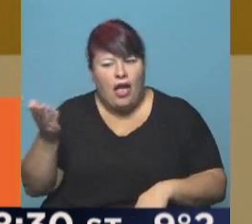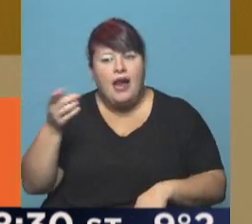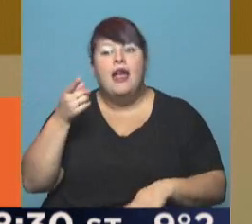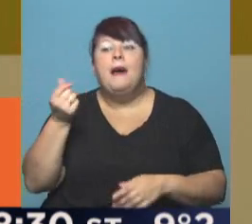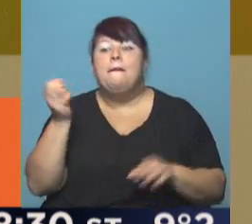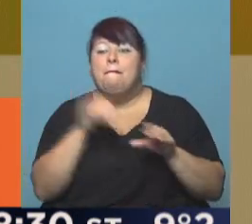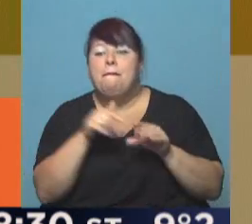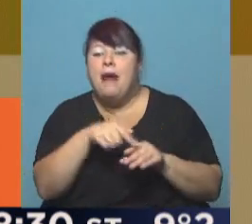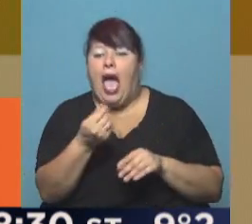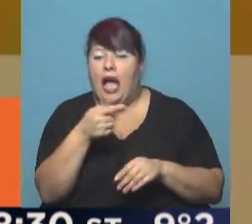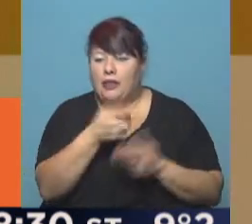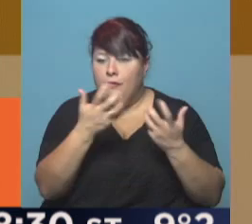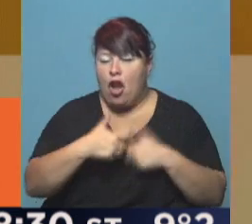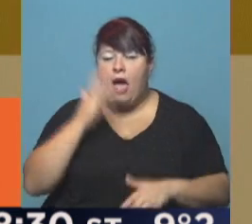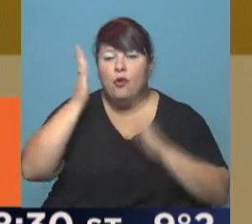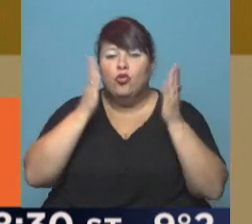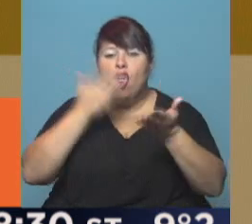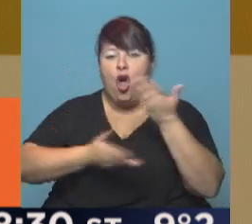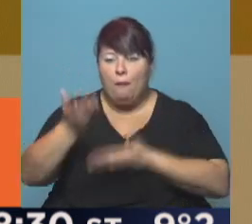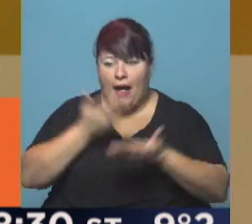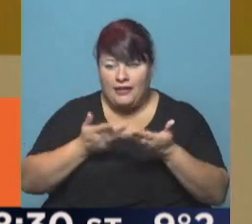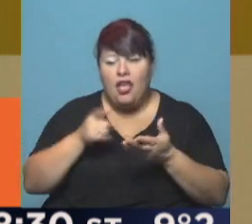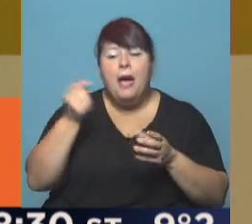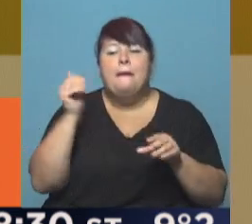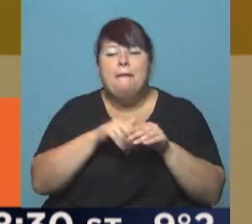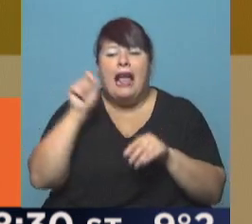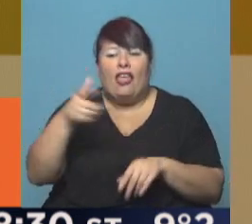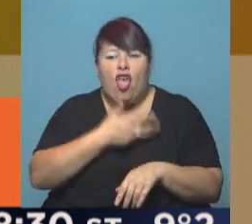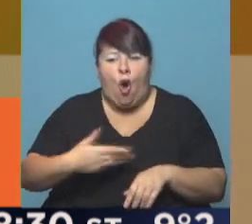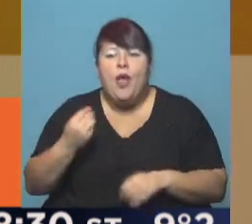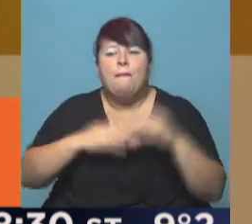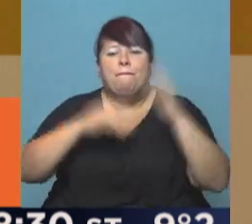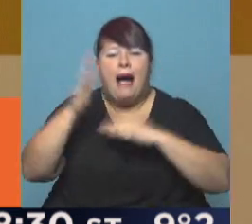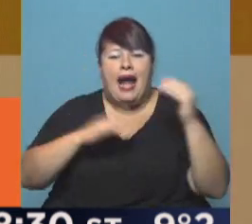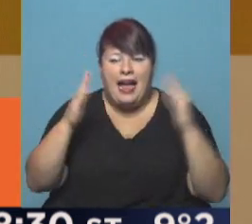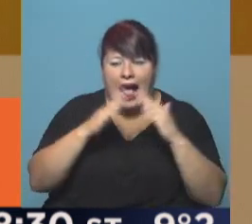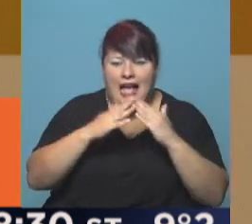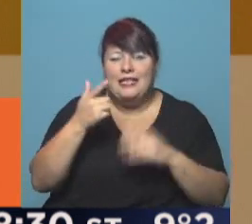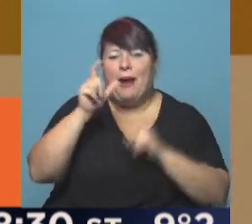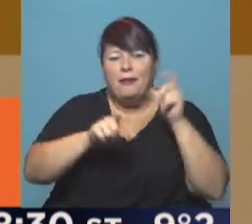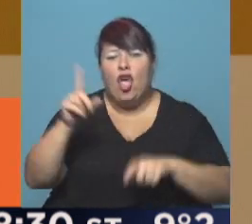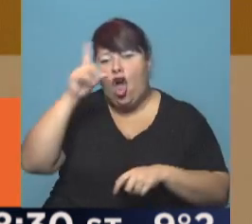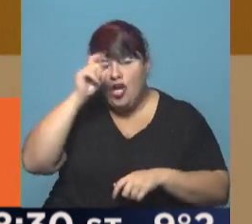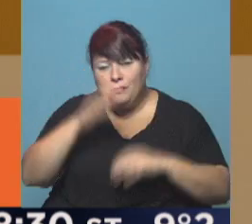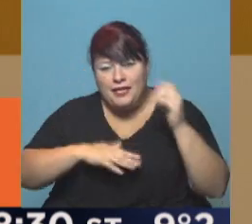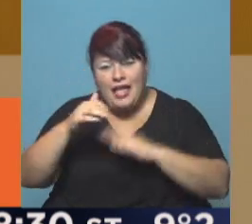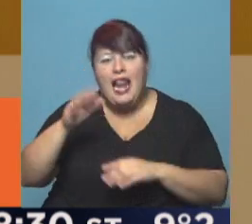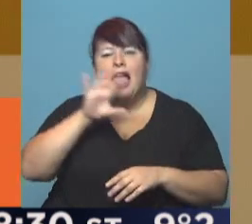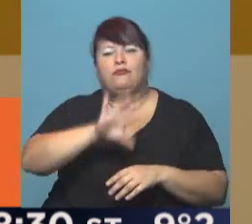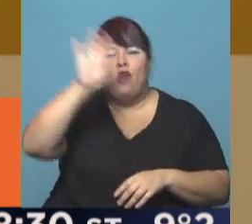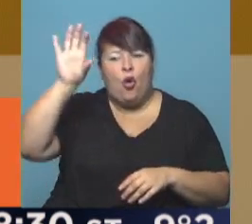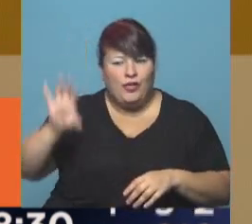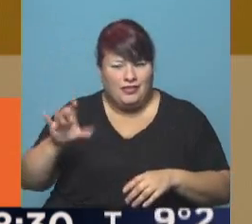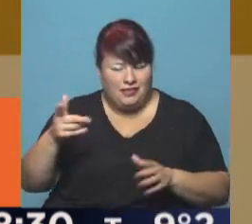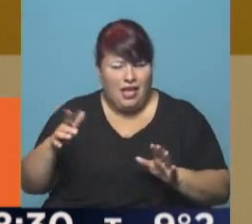con fondos del programa Sueños Compartidos, que eran fondos públicos para la construcción de viviendas sociales y de hospitales en el interior del